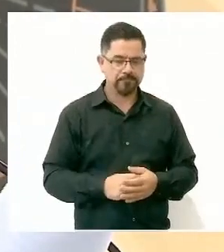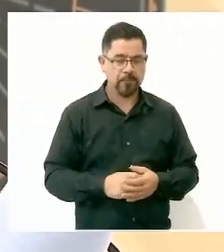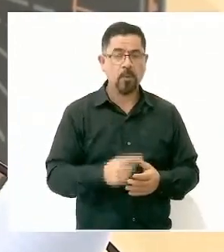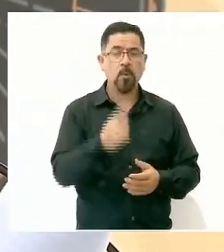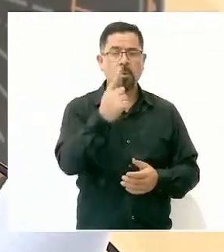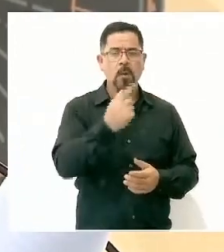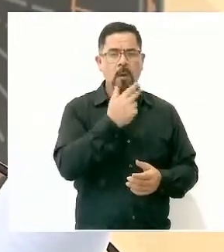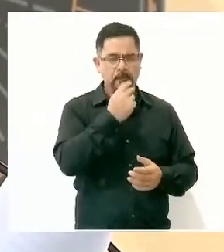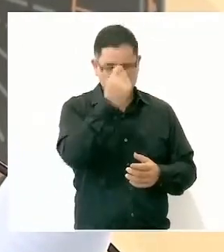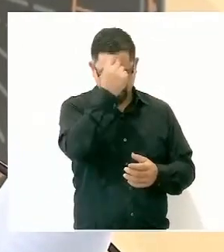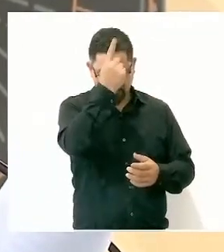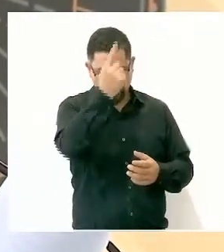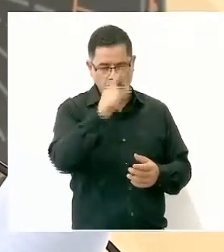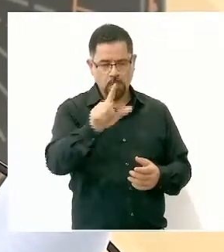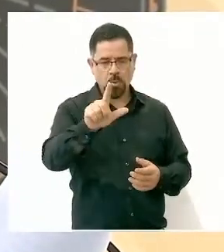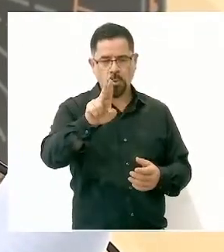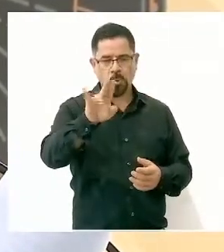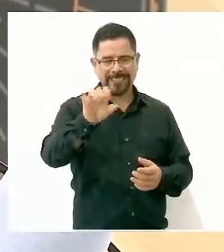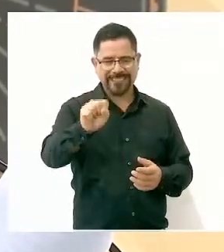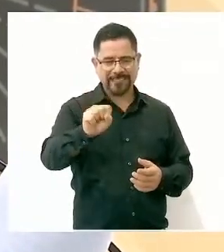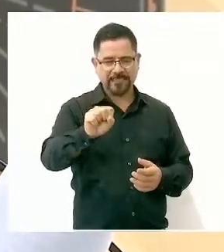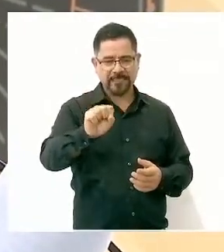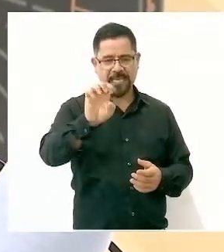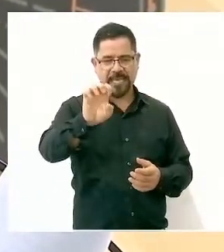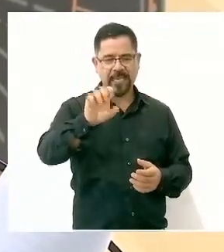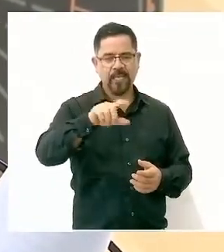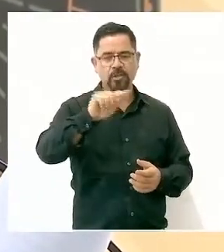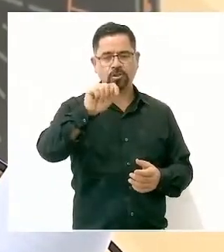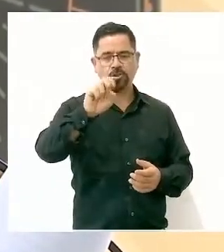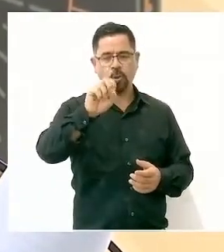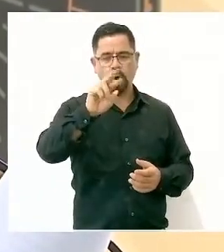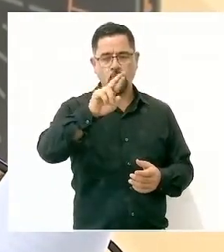Luis E. Torres, despiadado gobernador